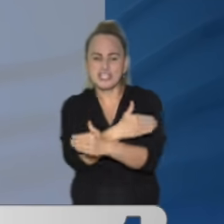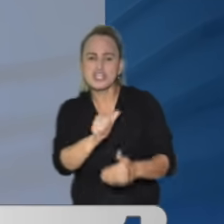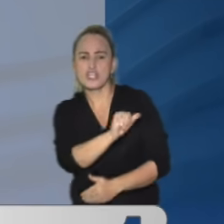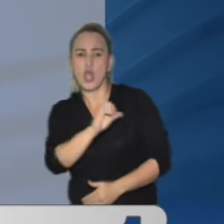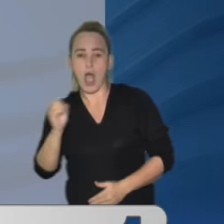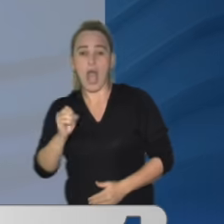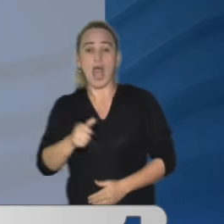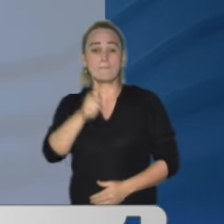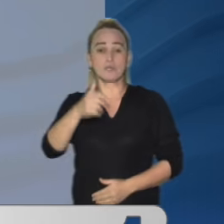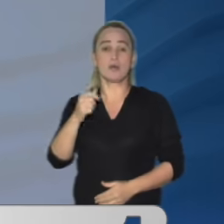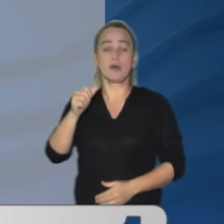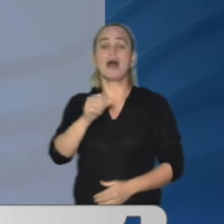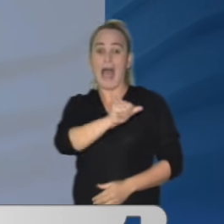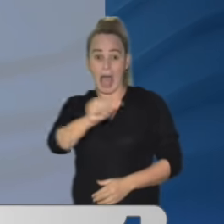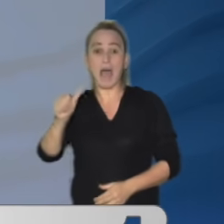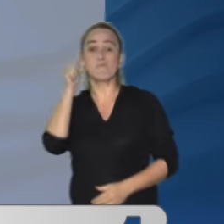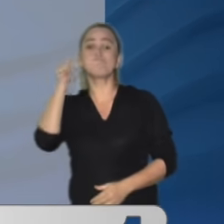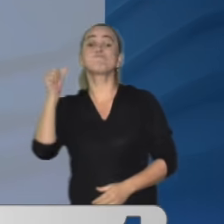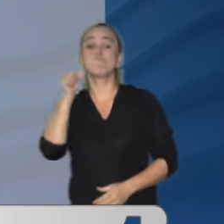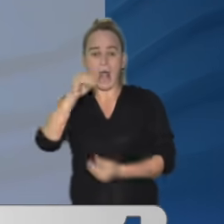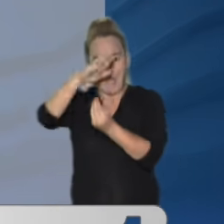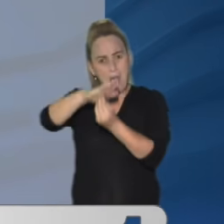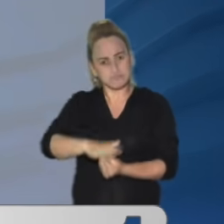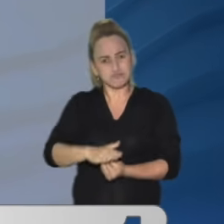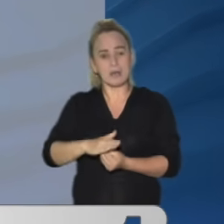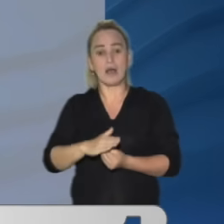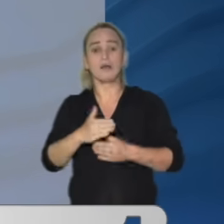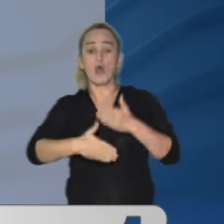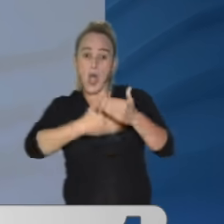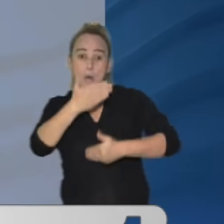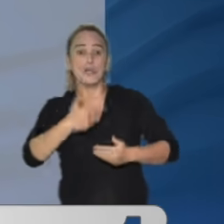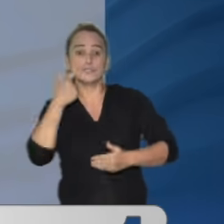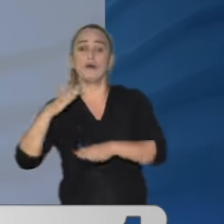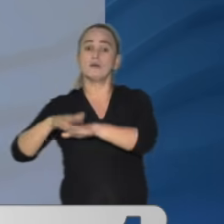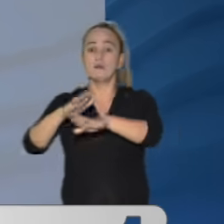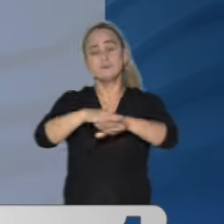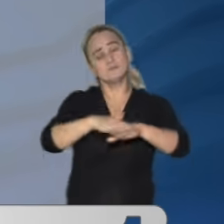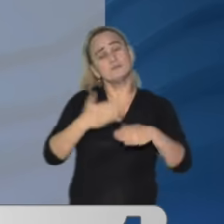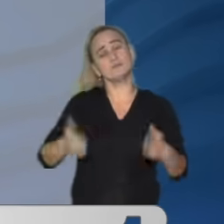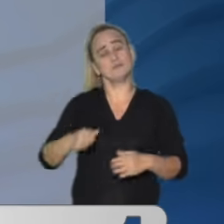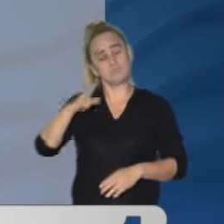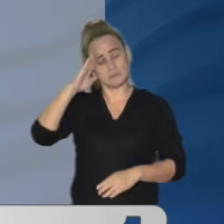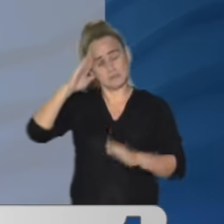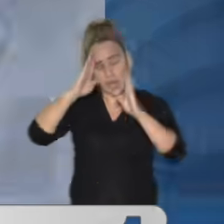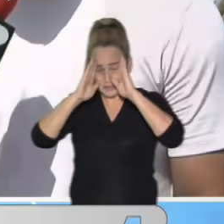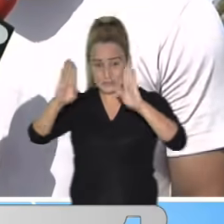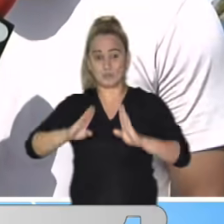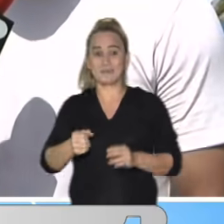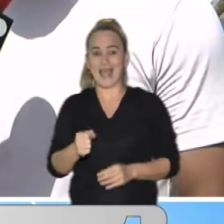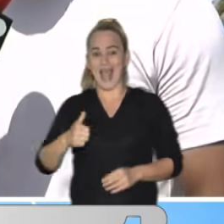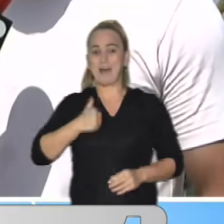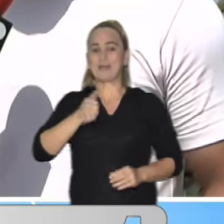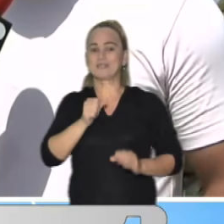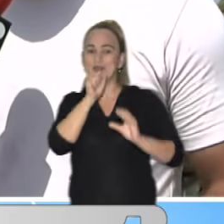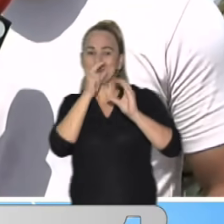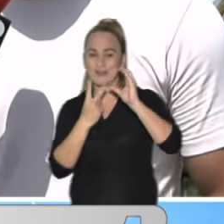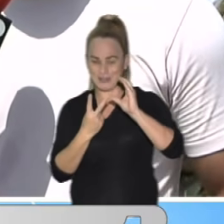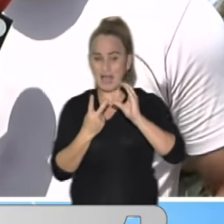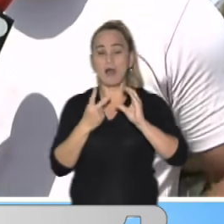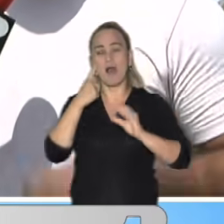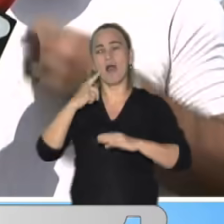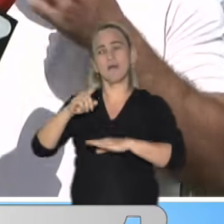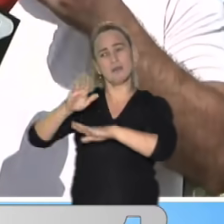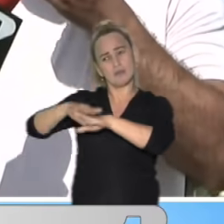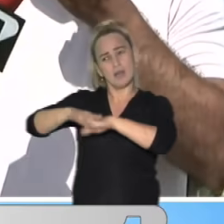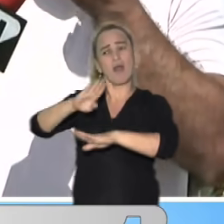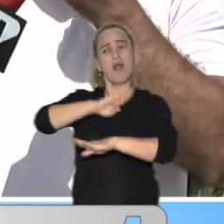y personas embarazadas, mujeres embarazadas. En este proceso lo que queremos y hacemos un llamado y aprovechamos este medio, hacemos un llamado a la